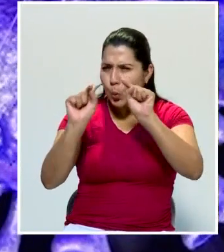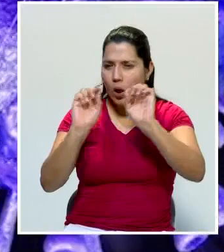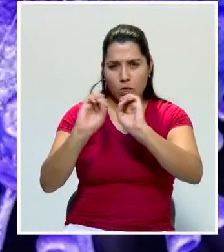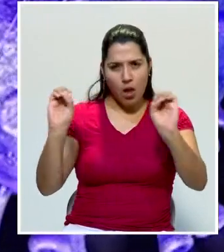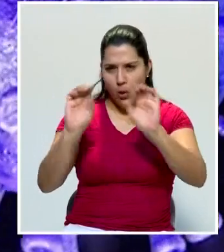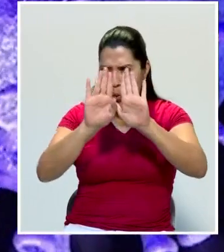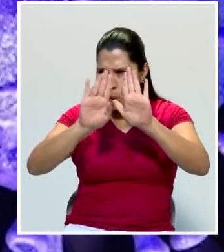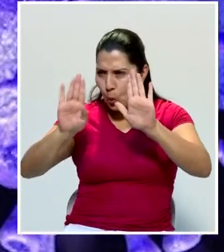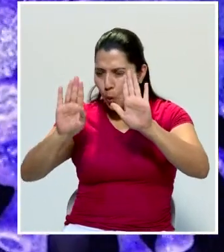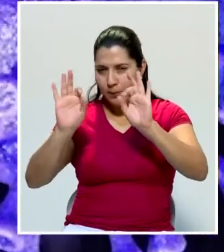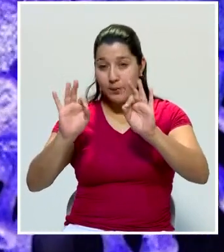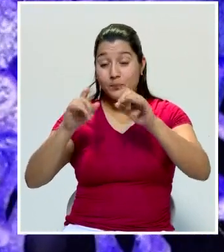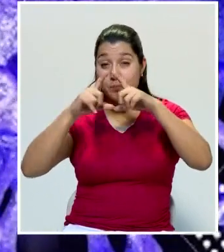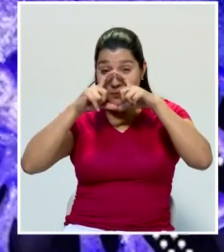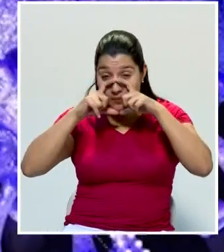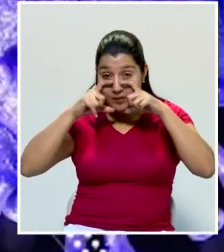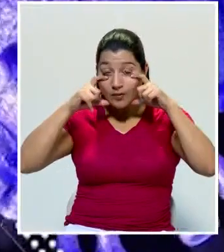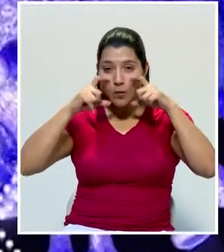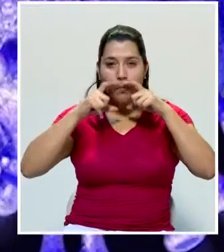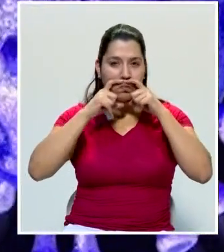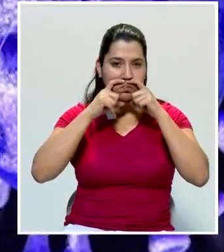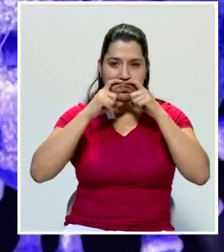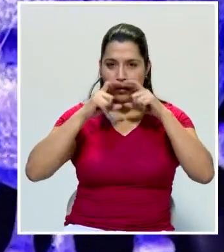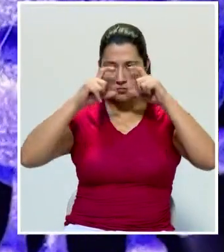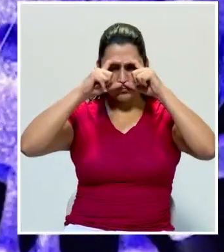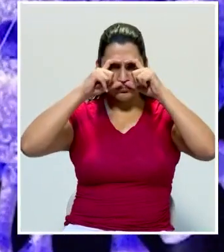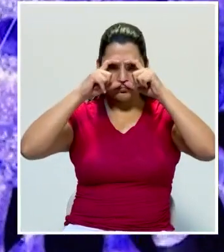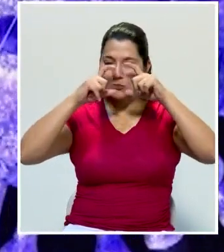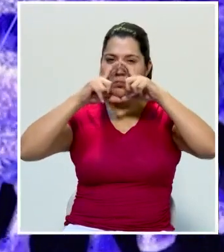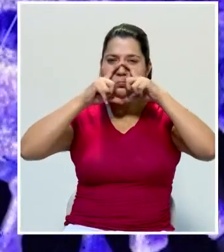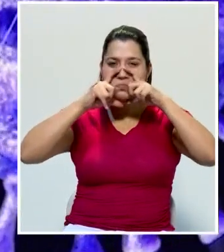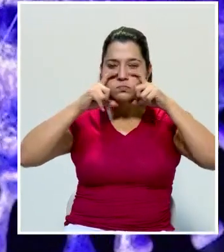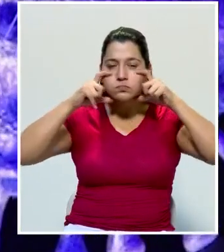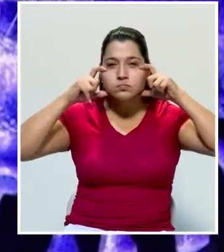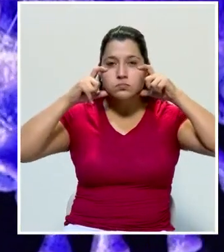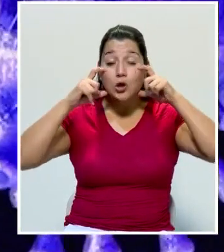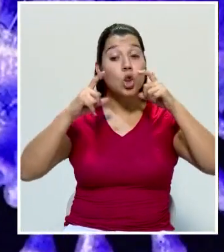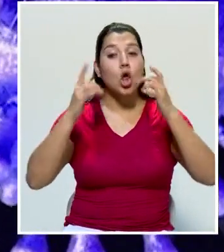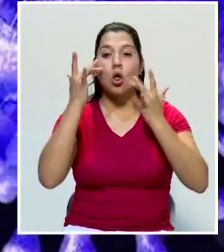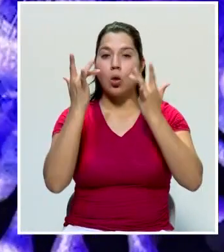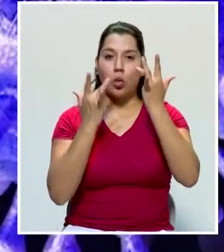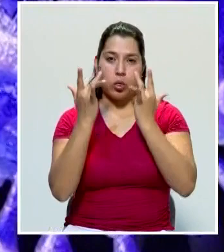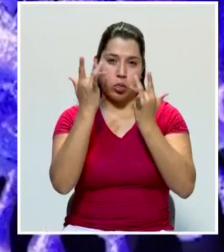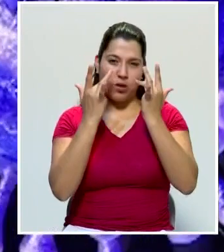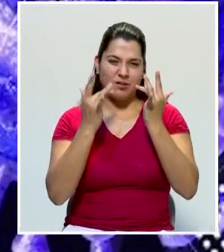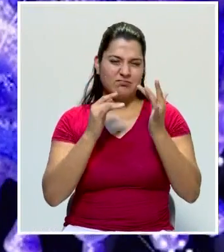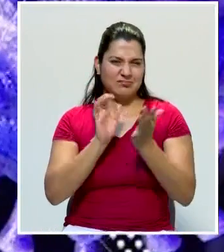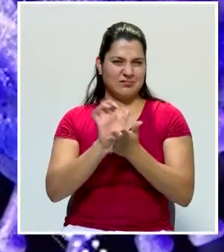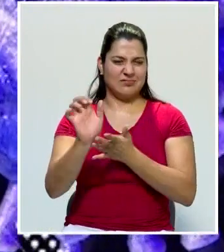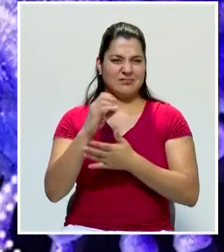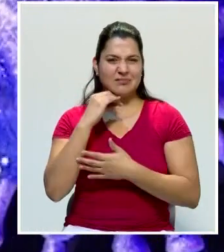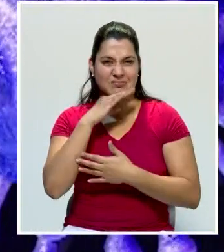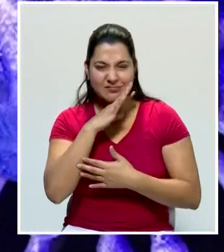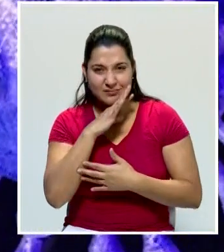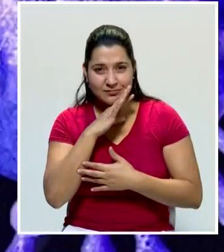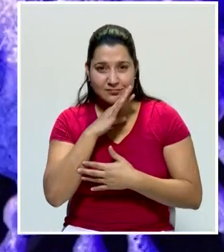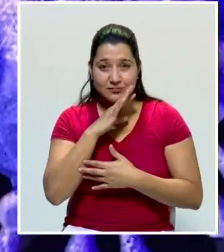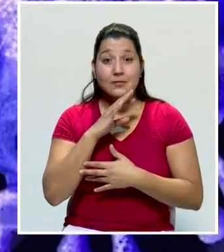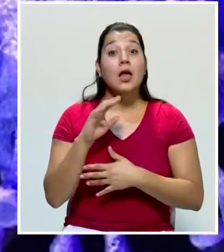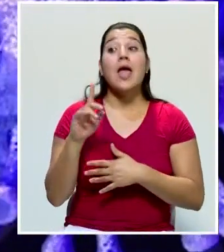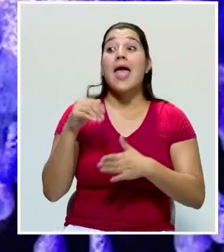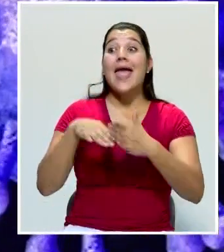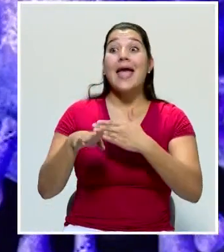que cubra toda la nariz y la boca, no tocarla para evitar la contaminación, no quitársela mientras esté